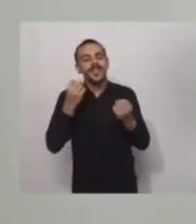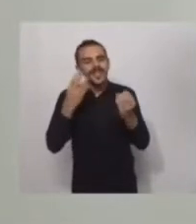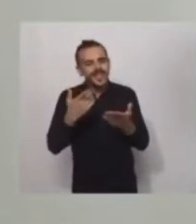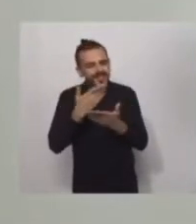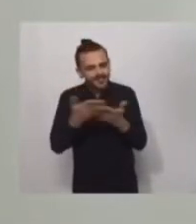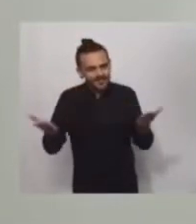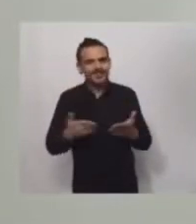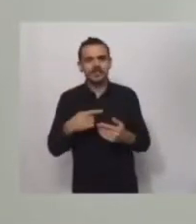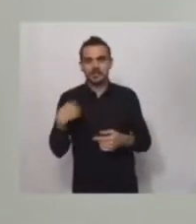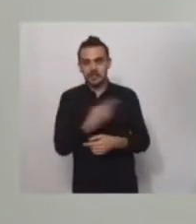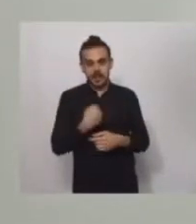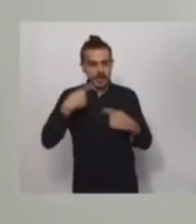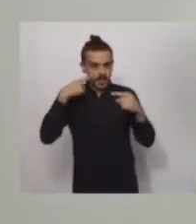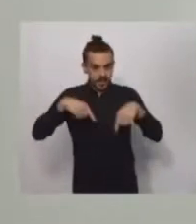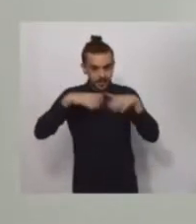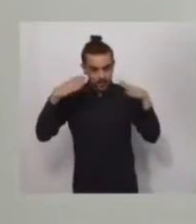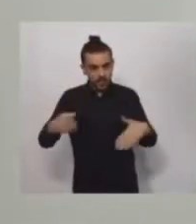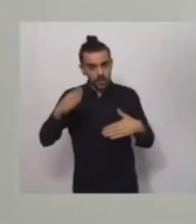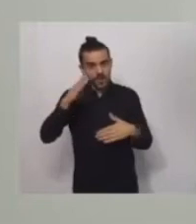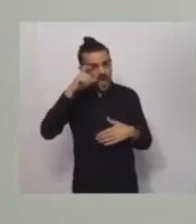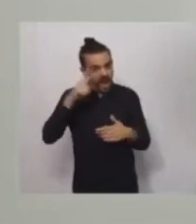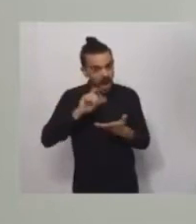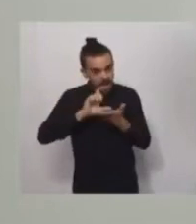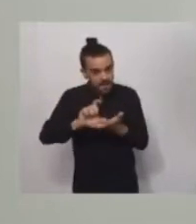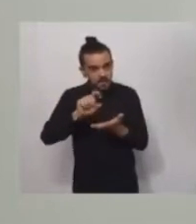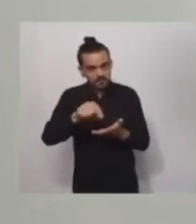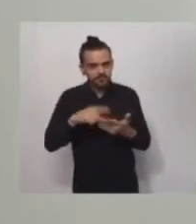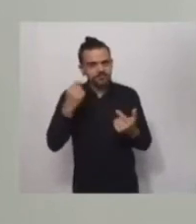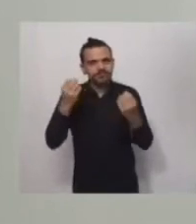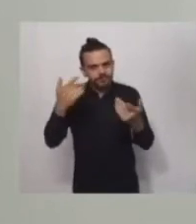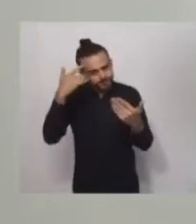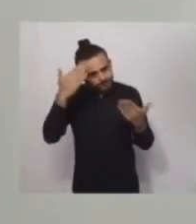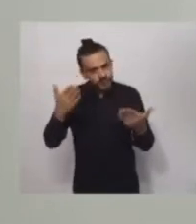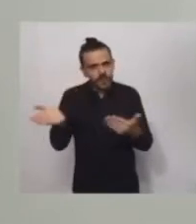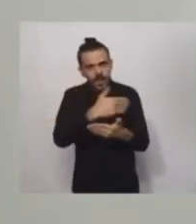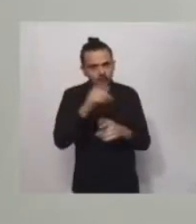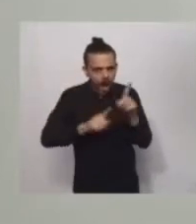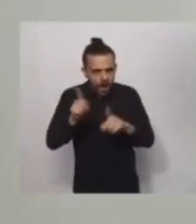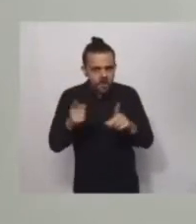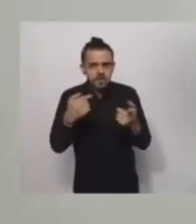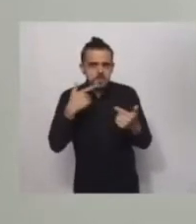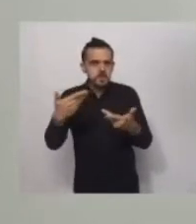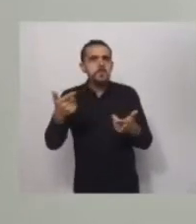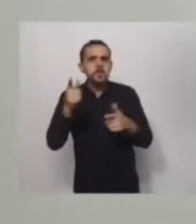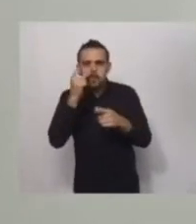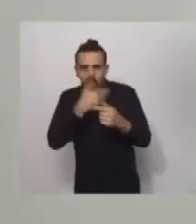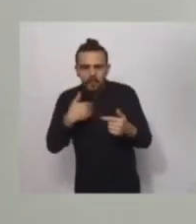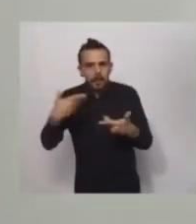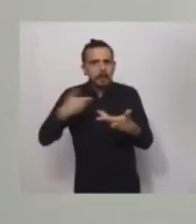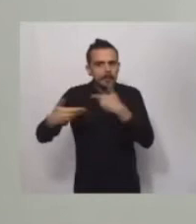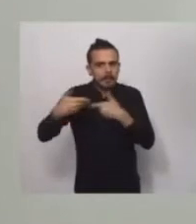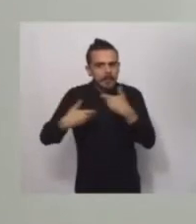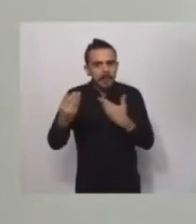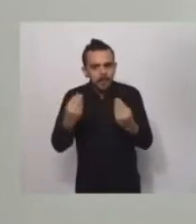nivel secundario, por ahí se vio, se notó un poco más de complejidad para la carga de datos, porque hay que digitalizar